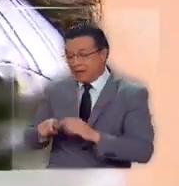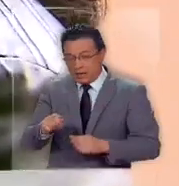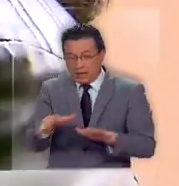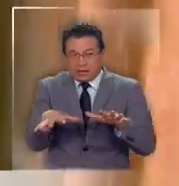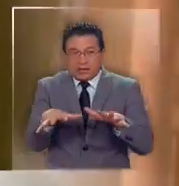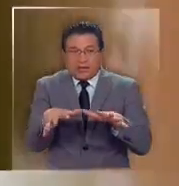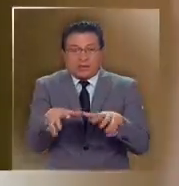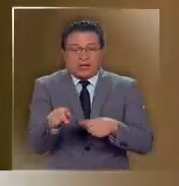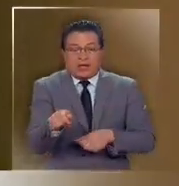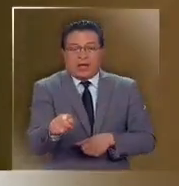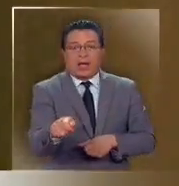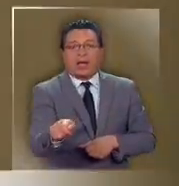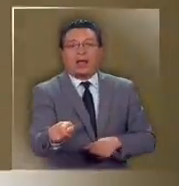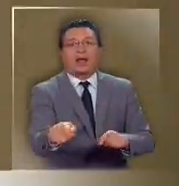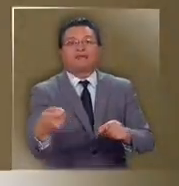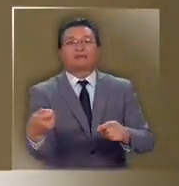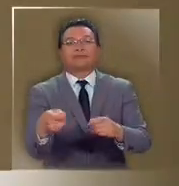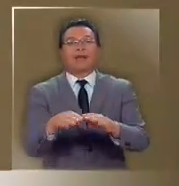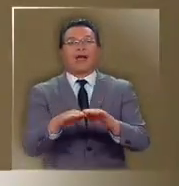su departamento.